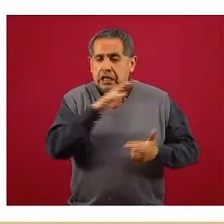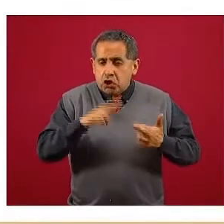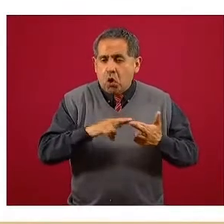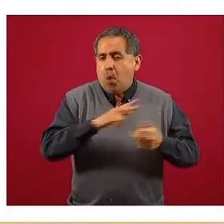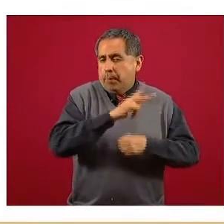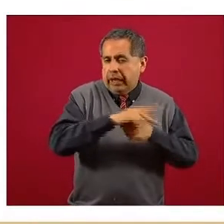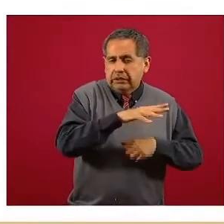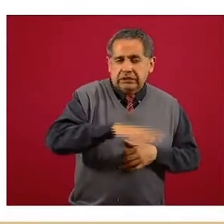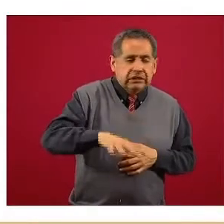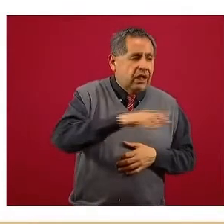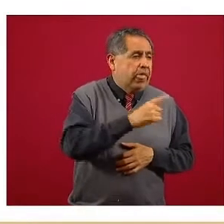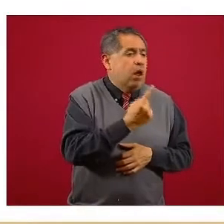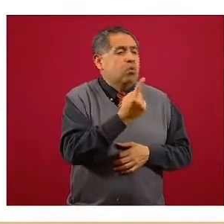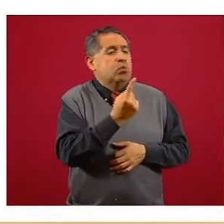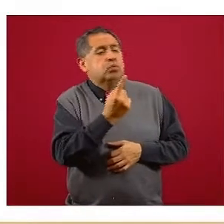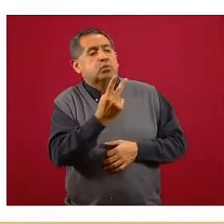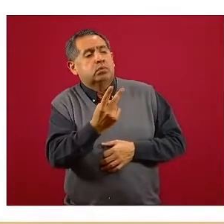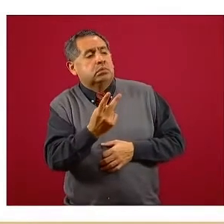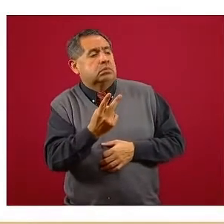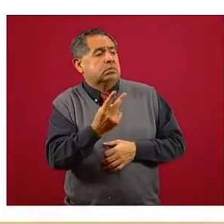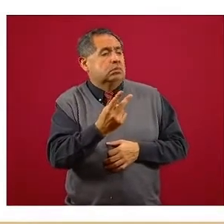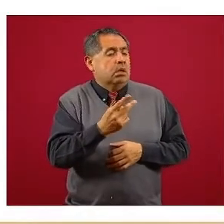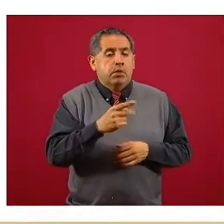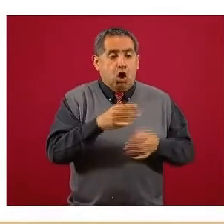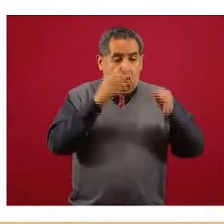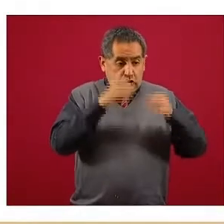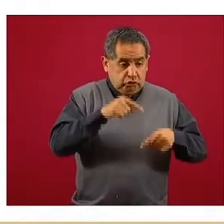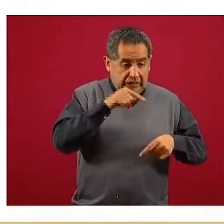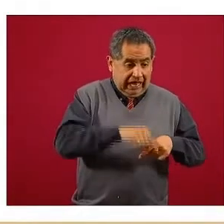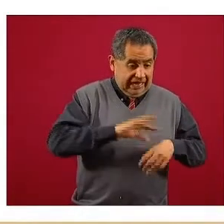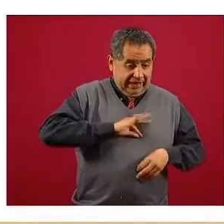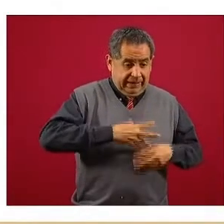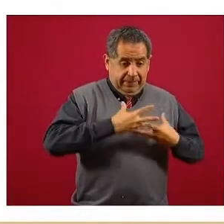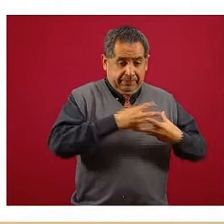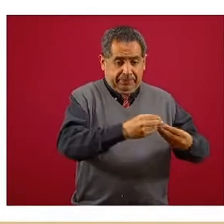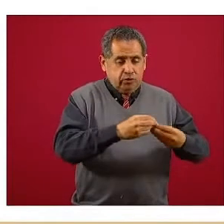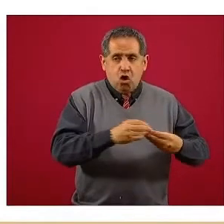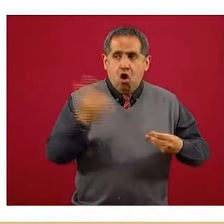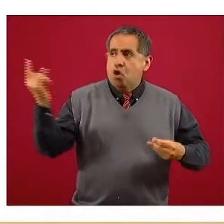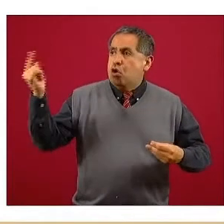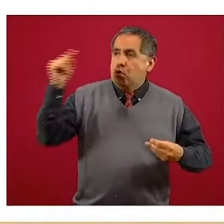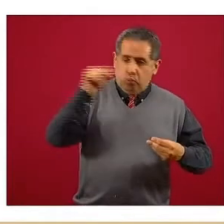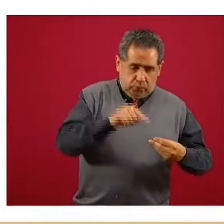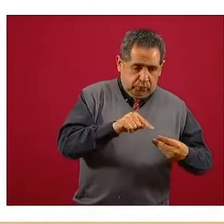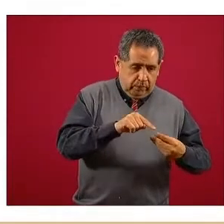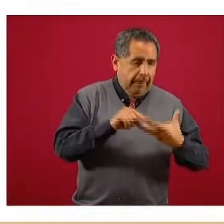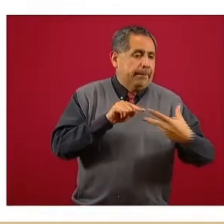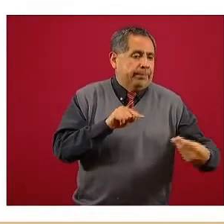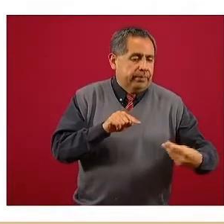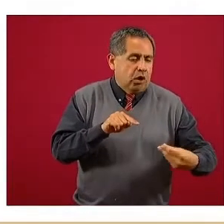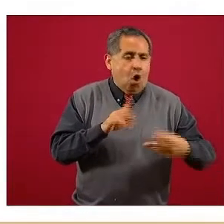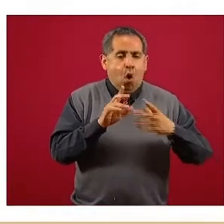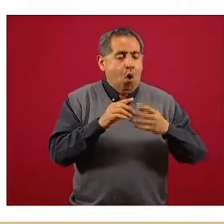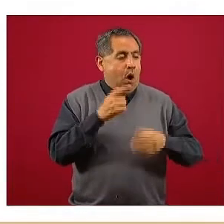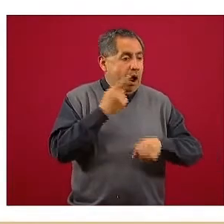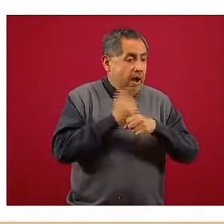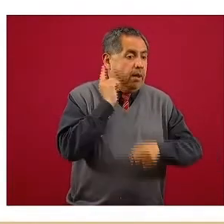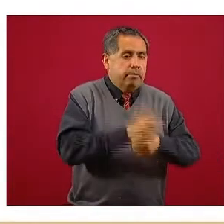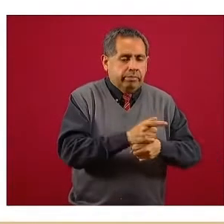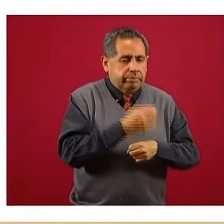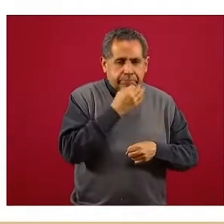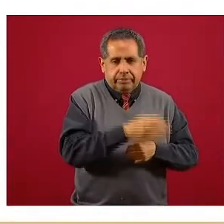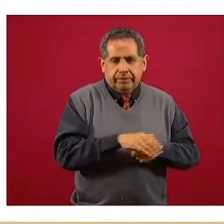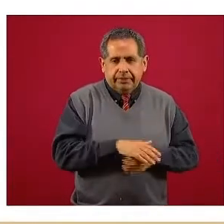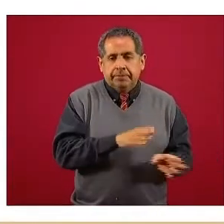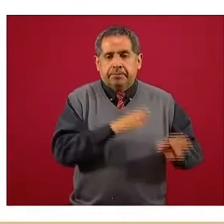área, que generalmente son importados o que son detectados de manera muy local. Y cuando hablamos de conglomerado de